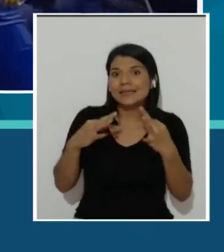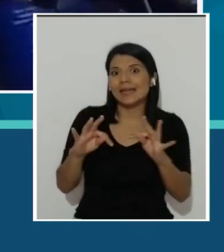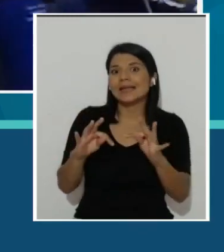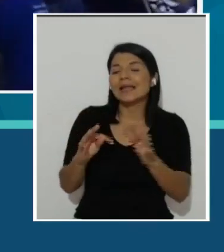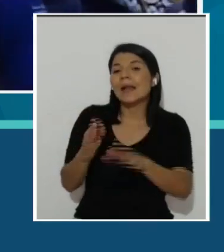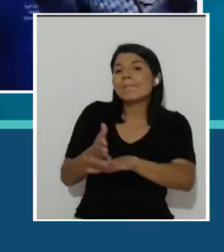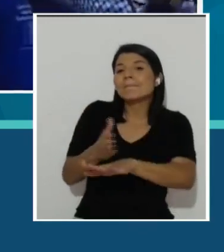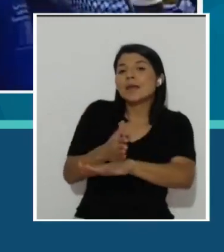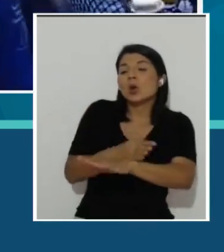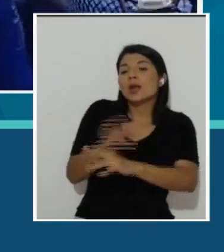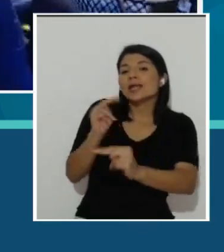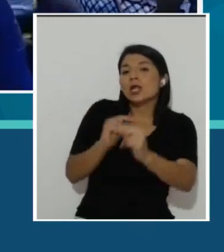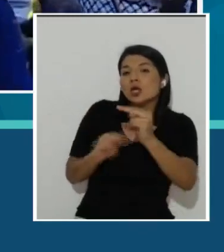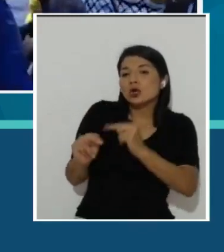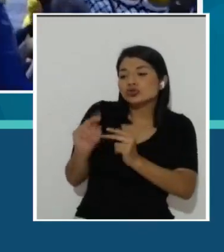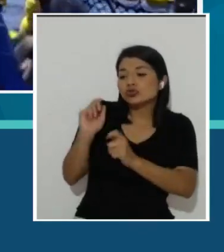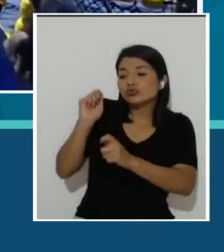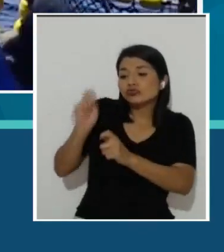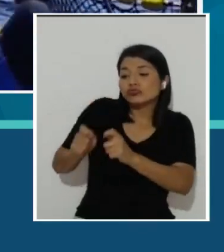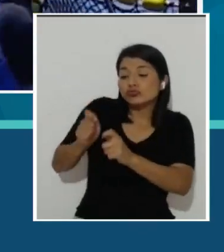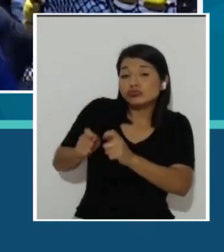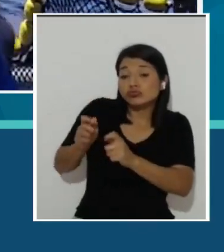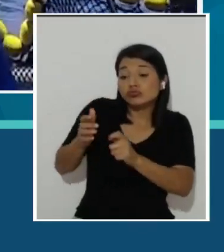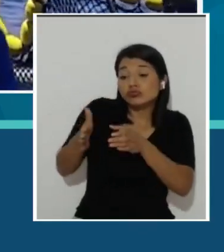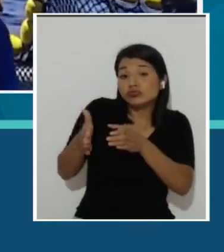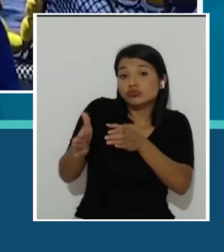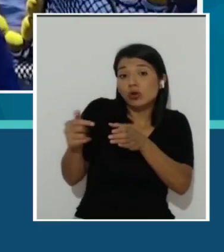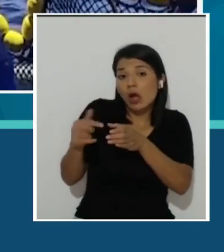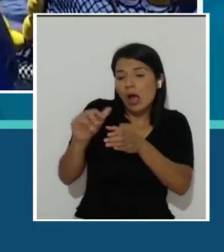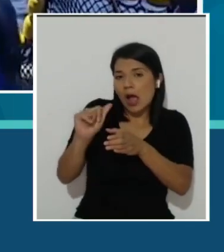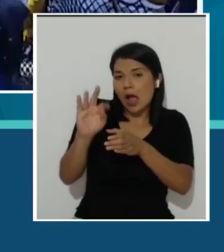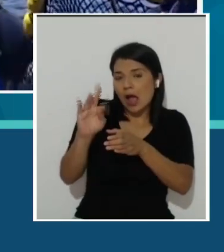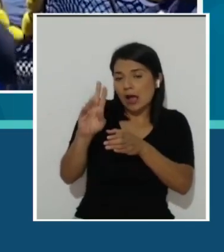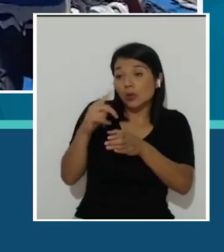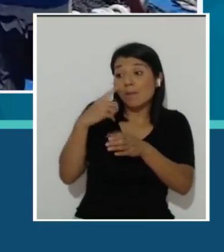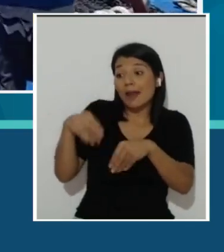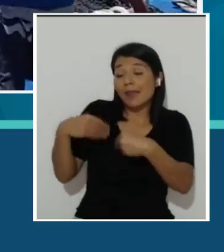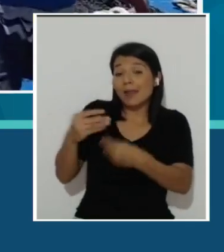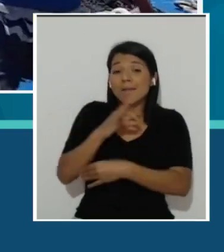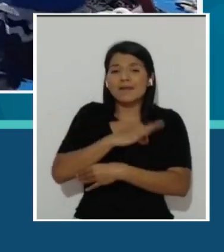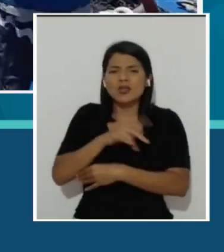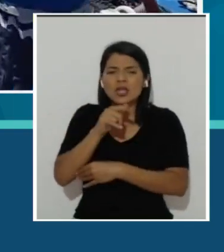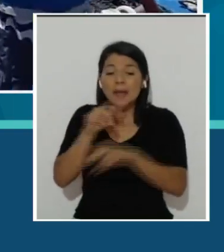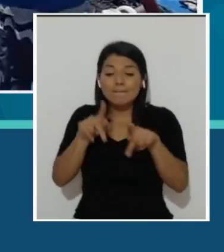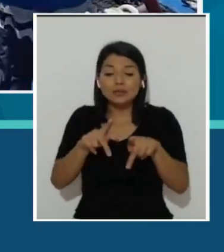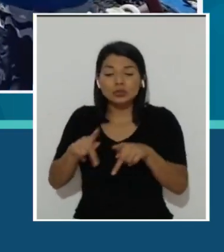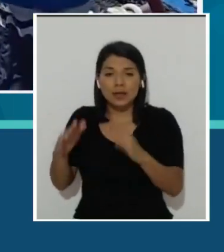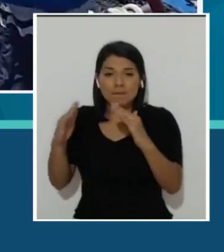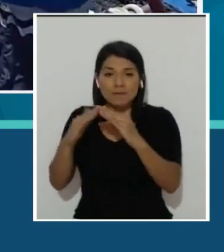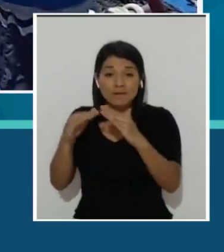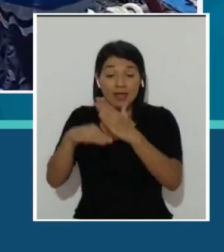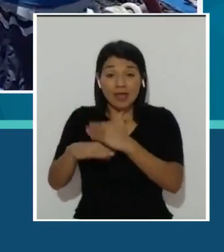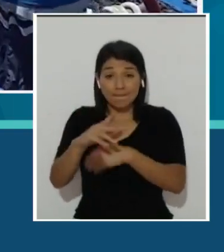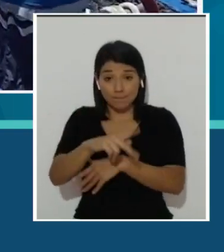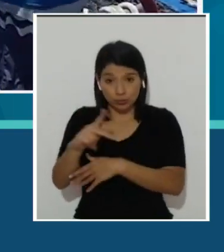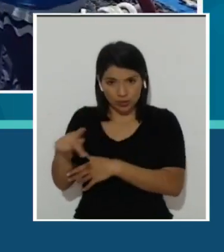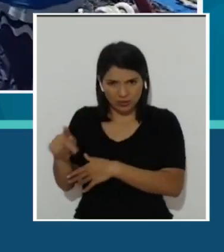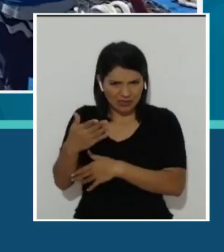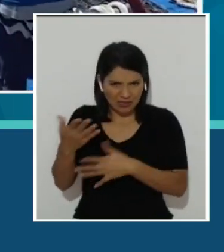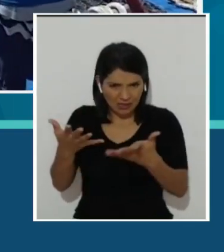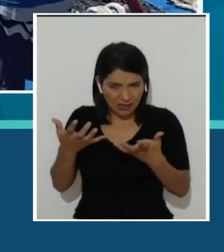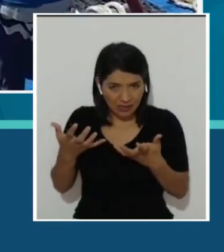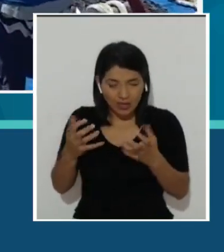beneficiada especialmente a la zona del Pacífico en la provincia de Punta Arenas. ¿Qué es lo que busca? Primero, establecer un rango